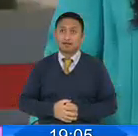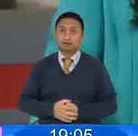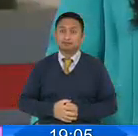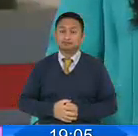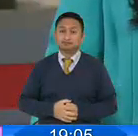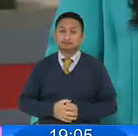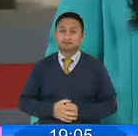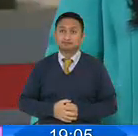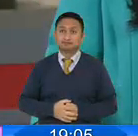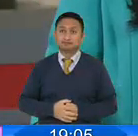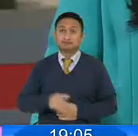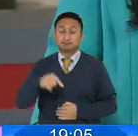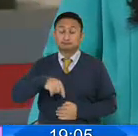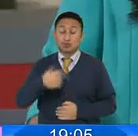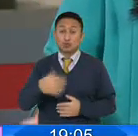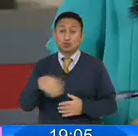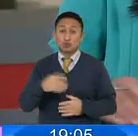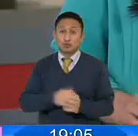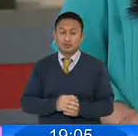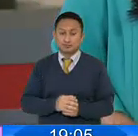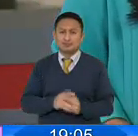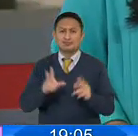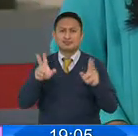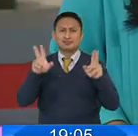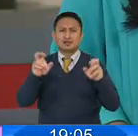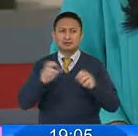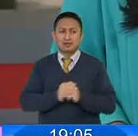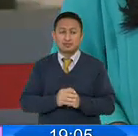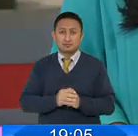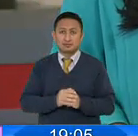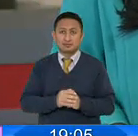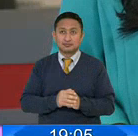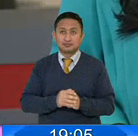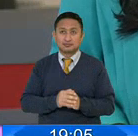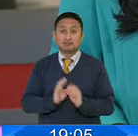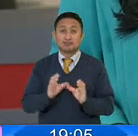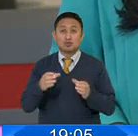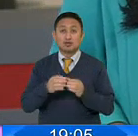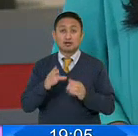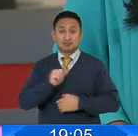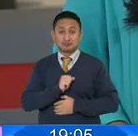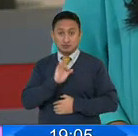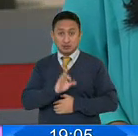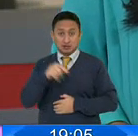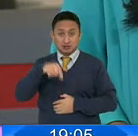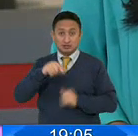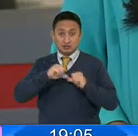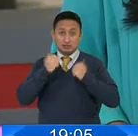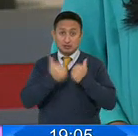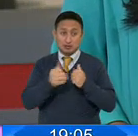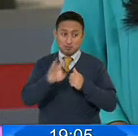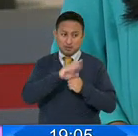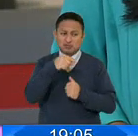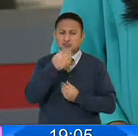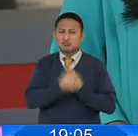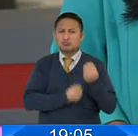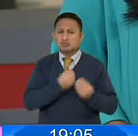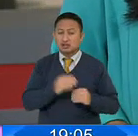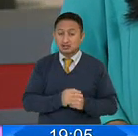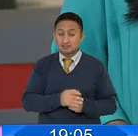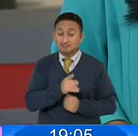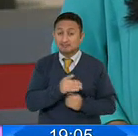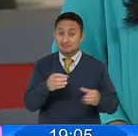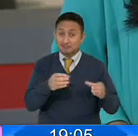Existe mucha expectativa en torno al trabajo del inédito Comité de Ética que fue conformado en Asamblea Nacional. Esta mesa legislativa, que